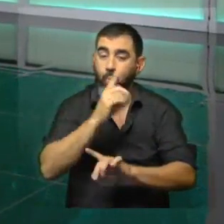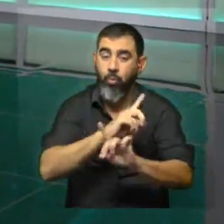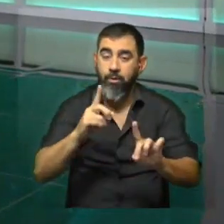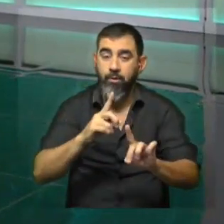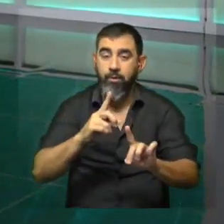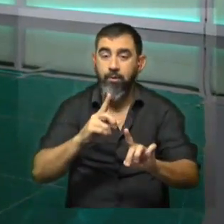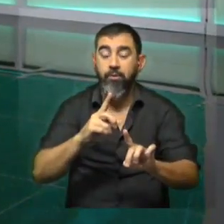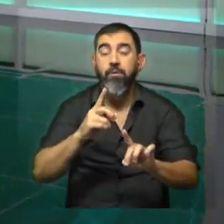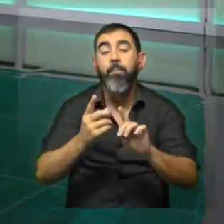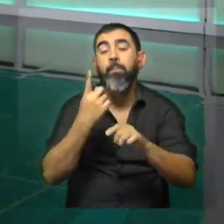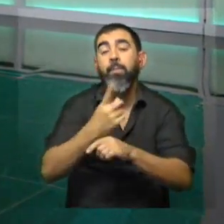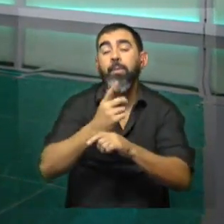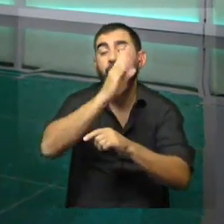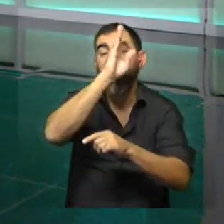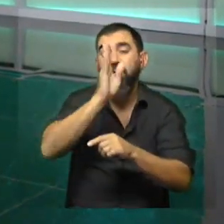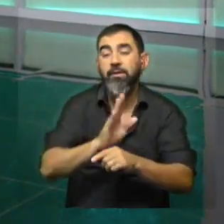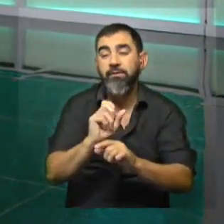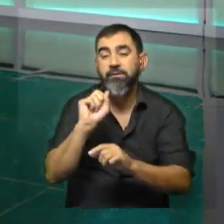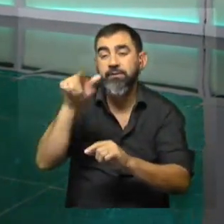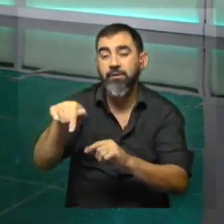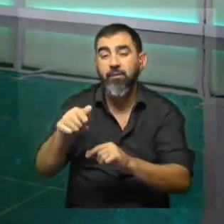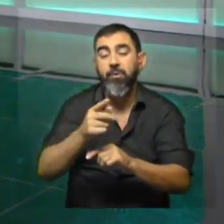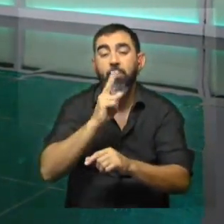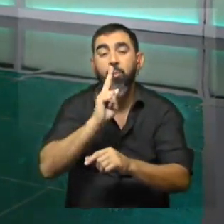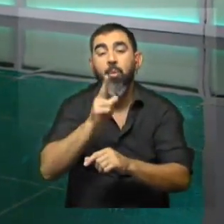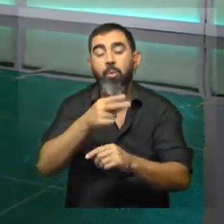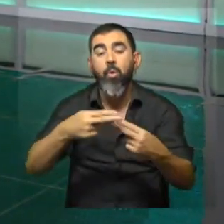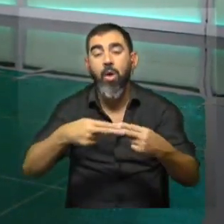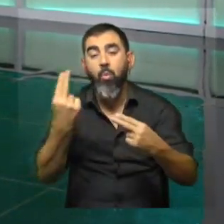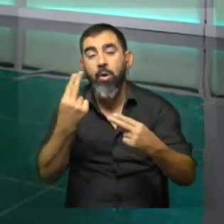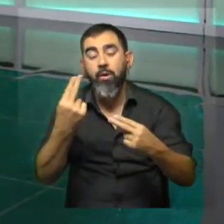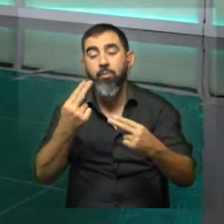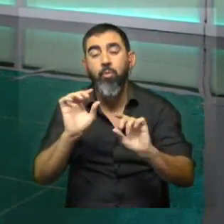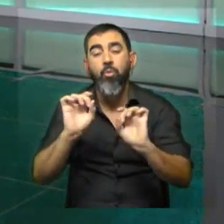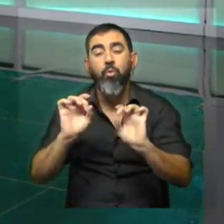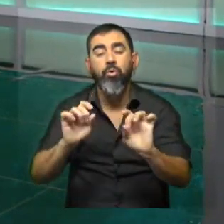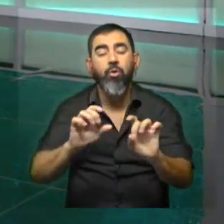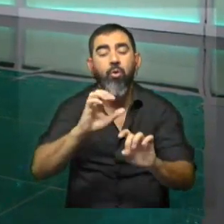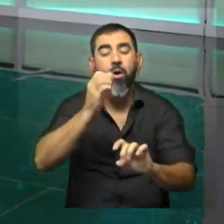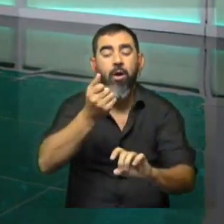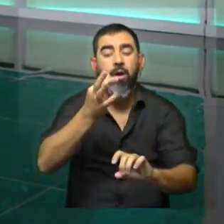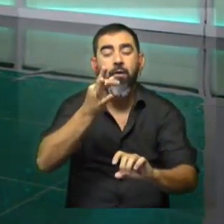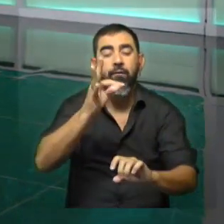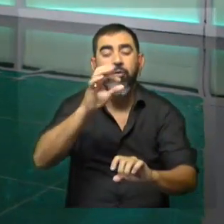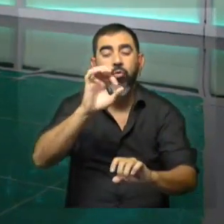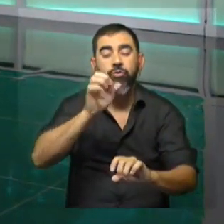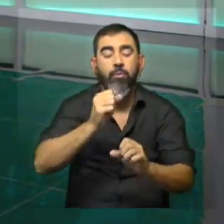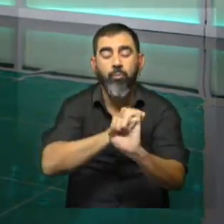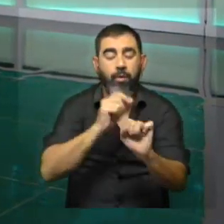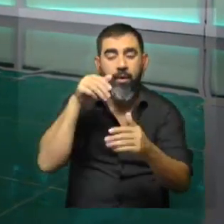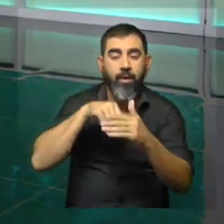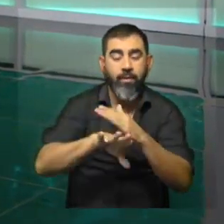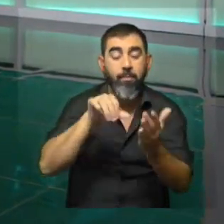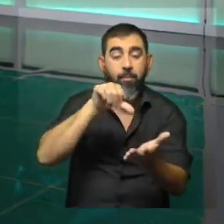originalmente su destino era Brasil del elefanteo pero restricciones aduaneras por un brote de astoya impidieron su ingreso al país